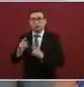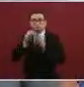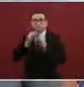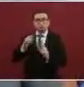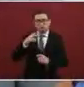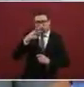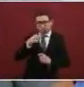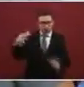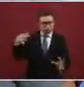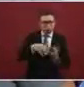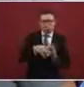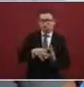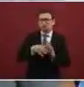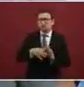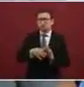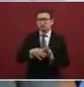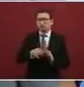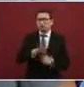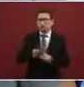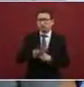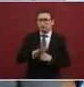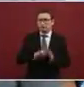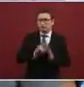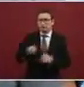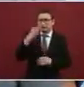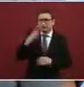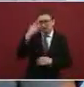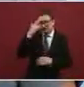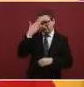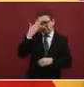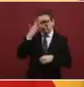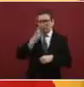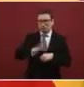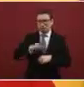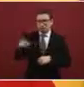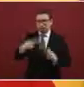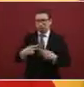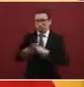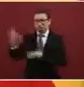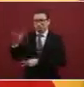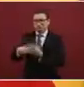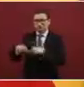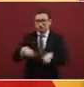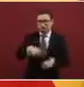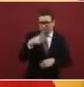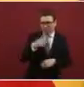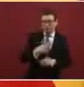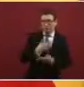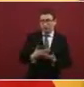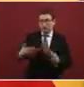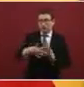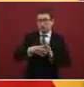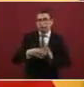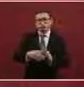ejemplo más excelso es la acogida de los republicanos españoles. Hoy somos aliados y socios